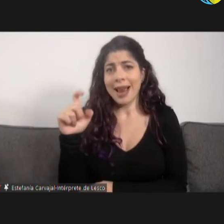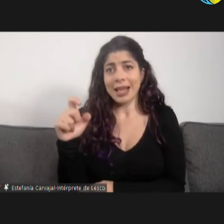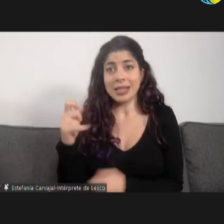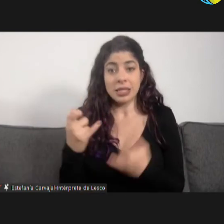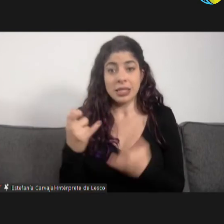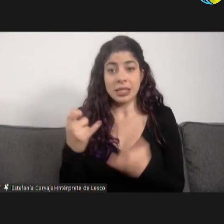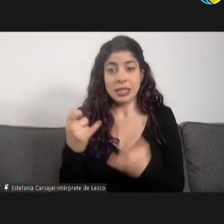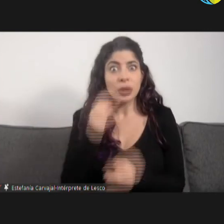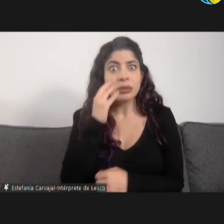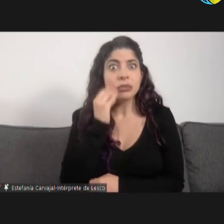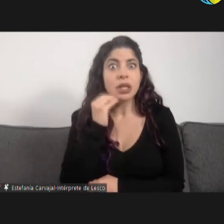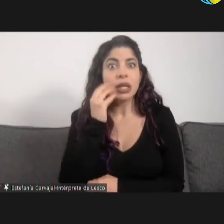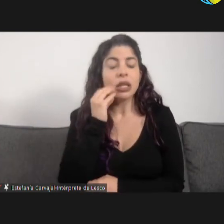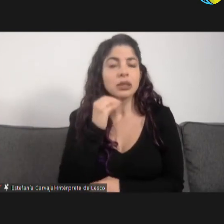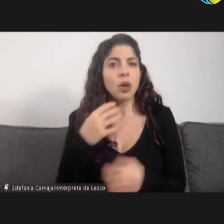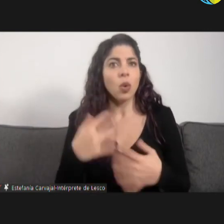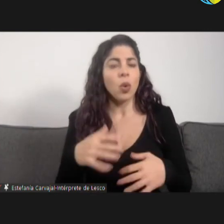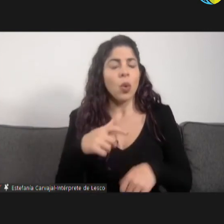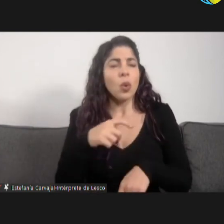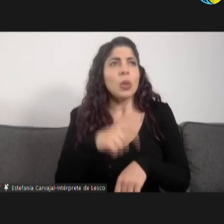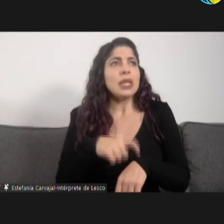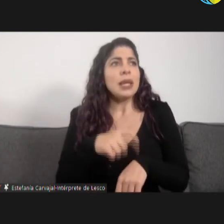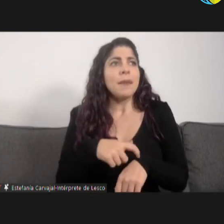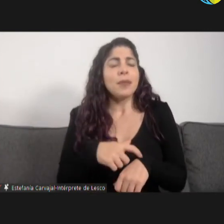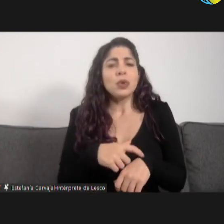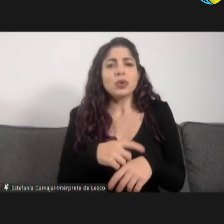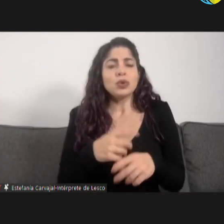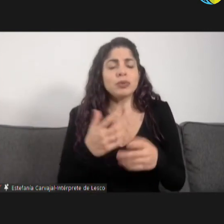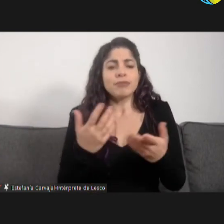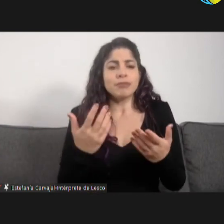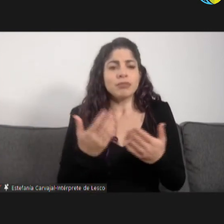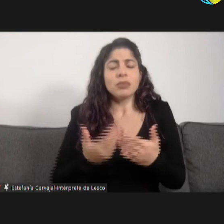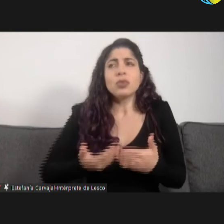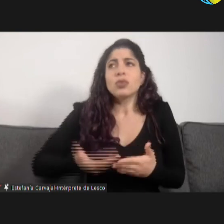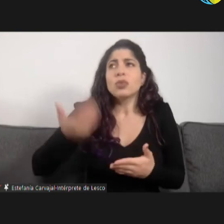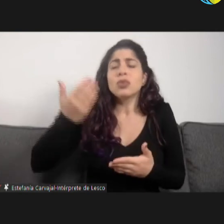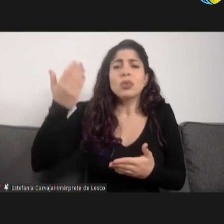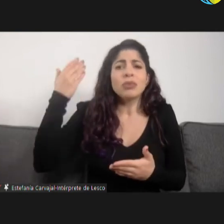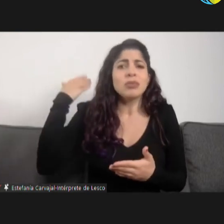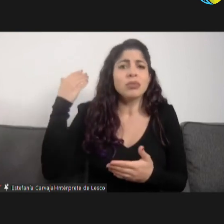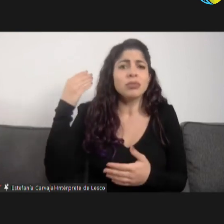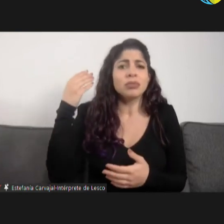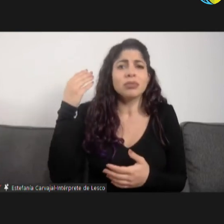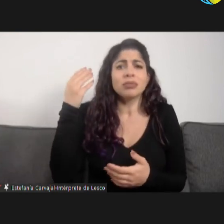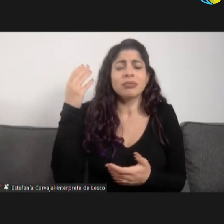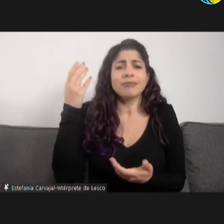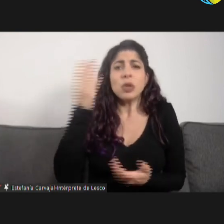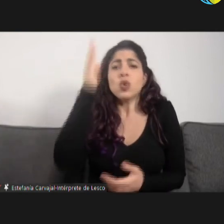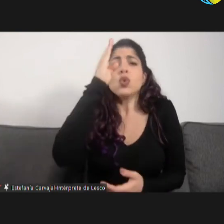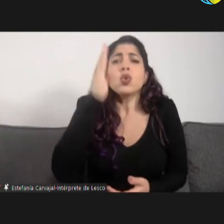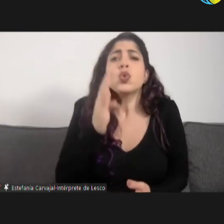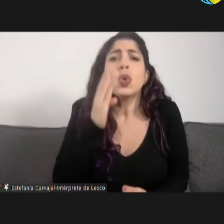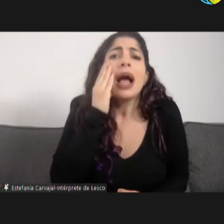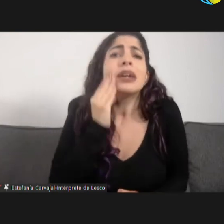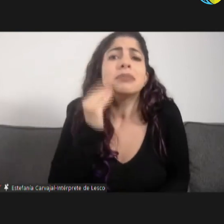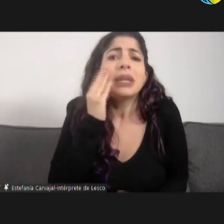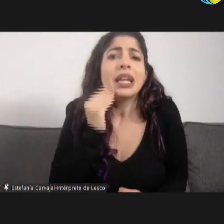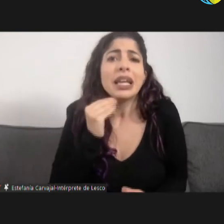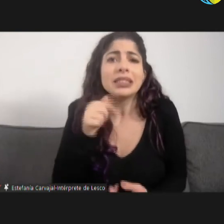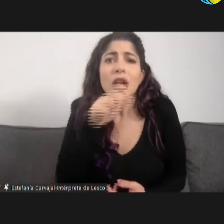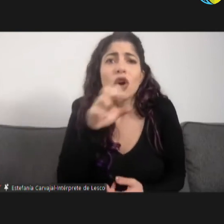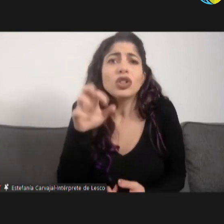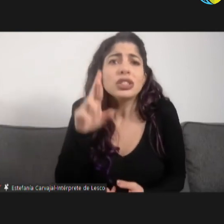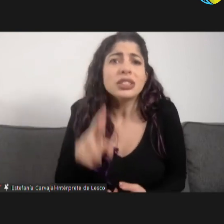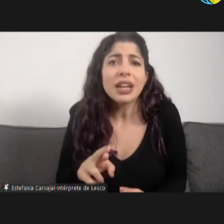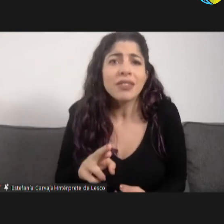viviendo tiempos que previamente no hemos experimentado en Costa Rica, al